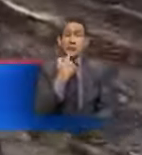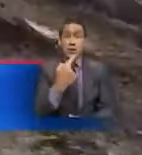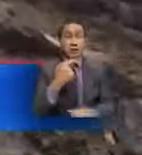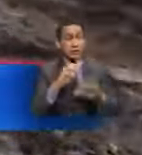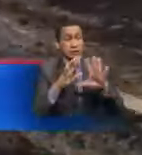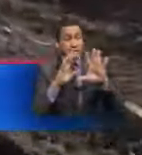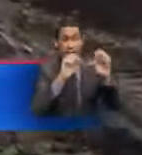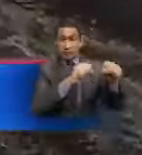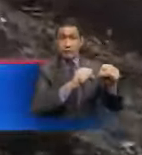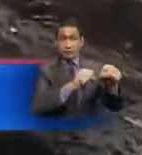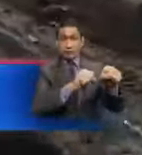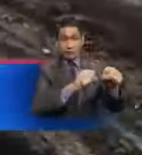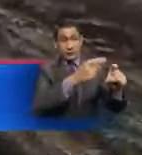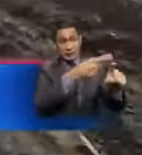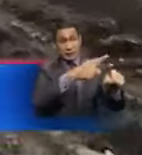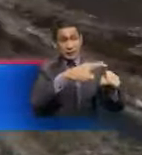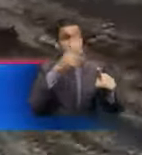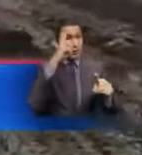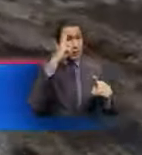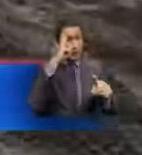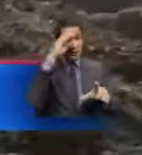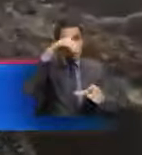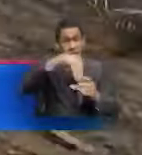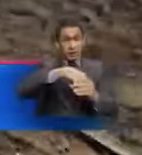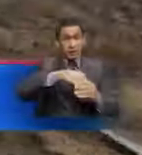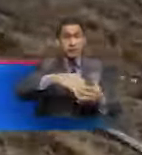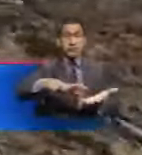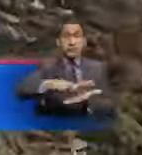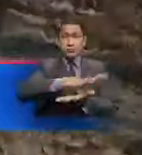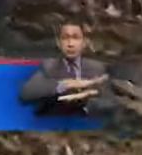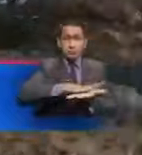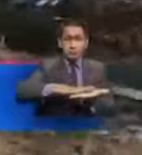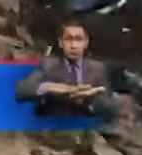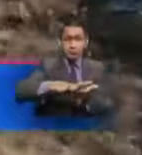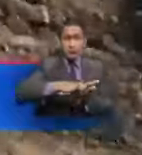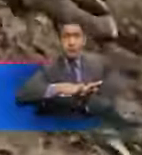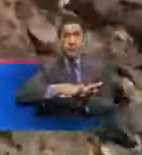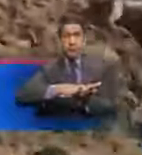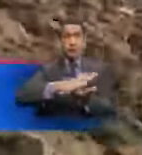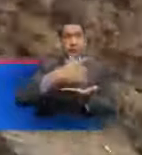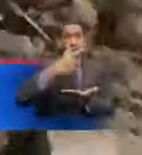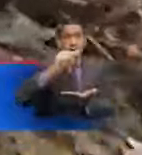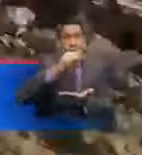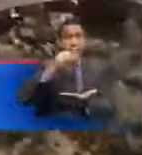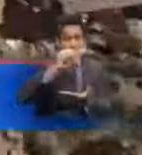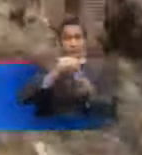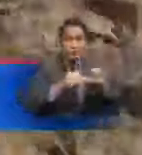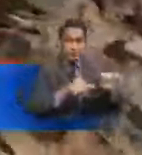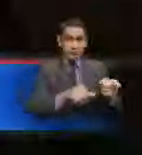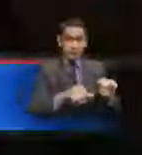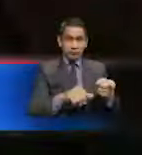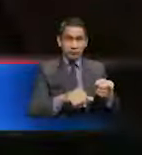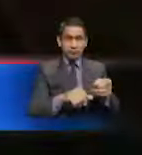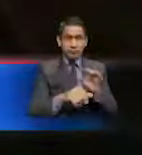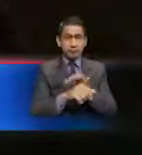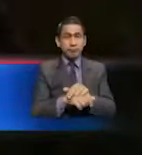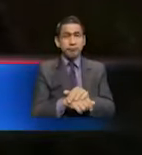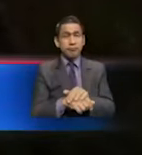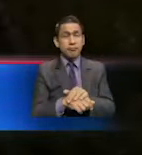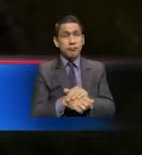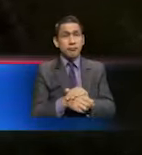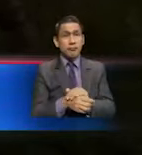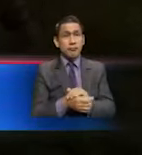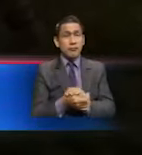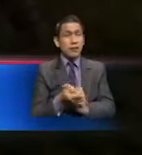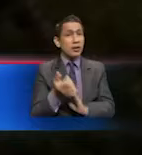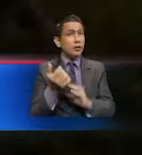sus operaciones el último día en el oeste de la ciudad de Yan Yunis, situada en el sur de la Franja de Gaza, y uno de los principales epicentros de su